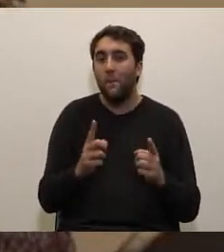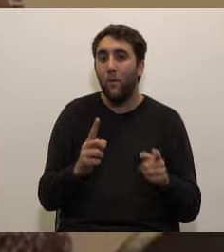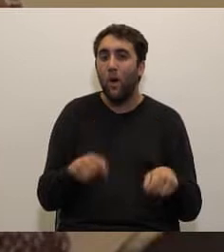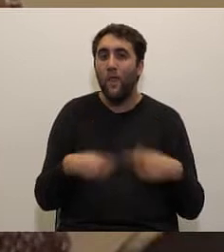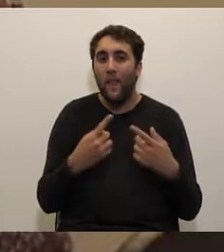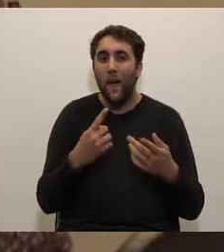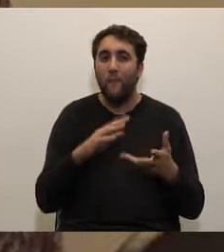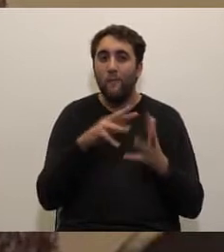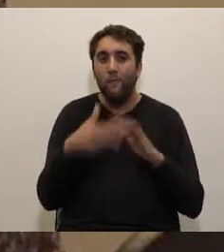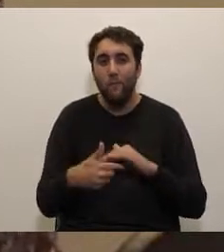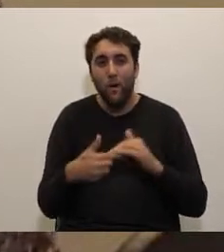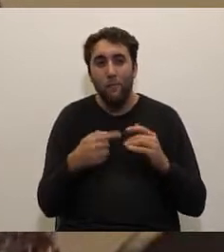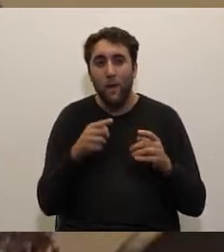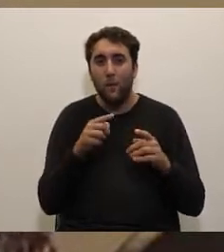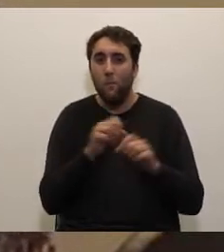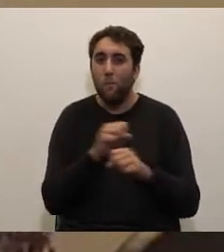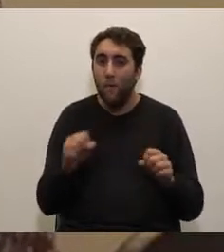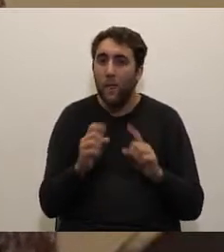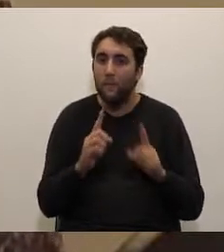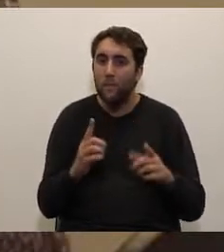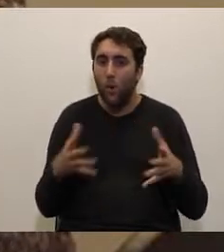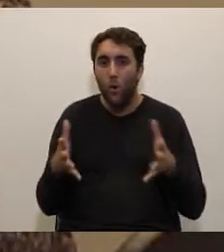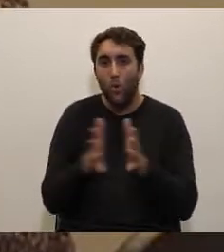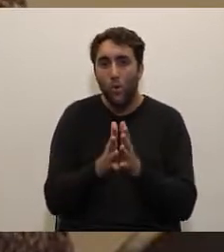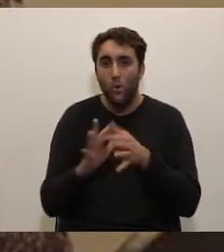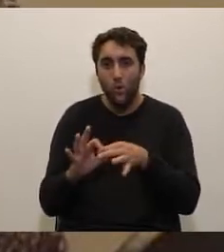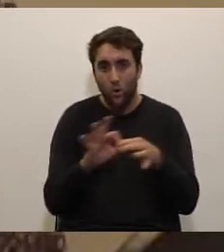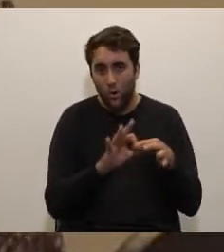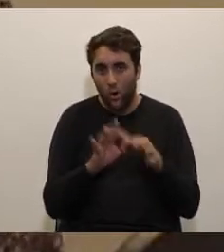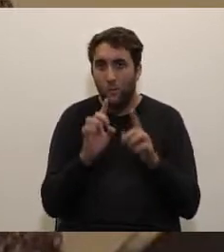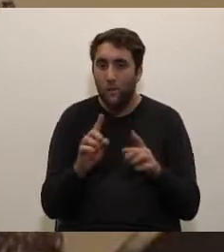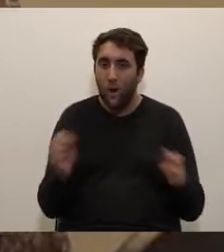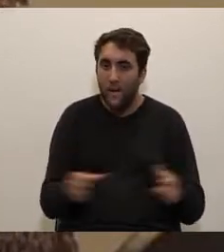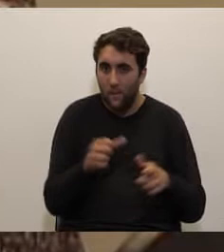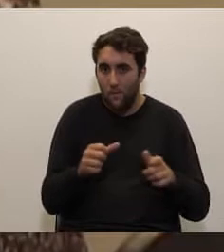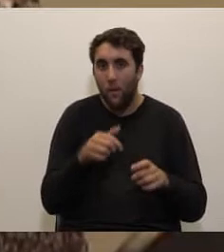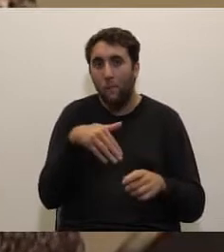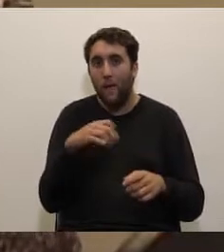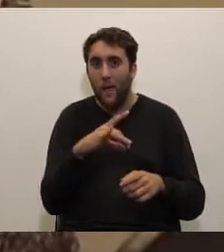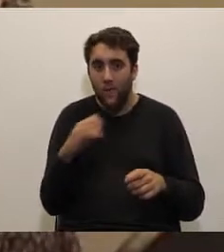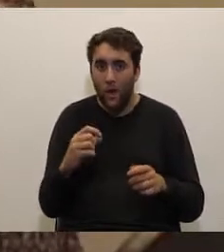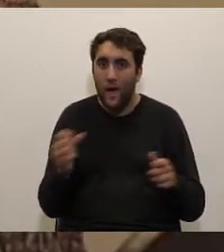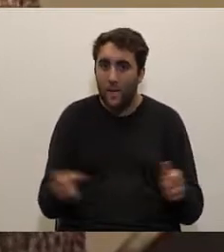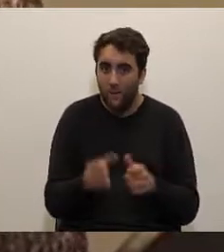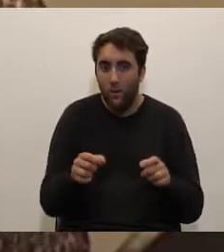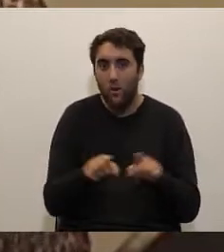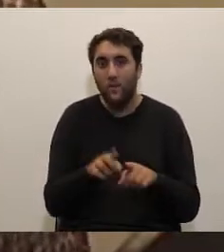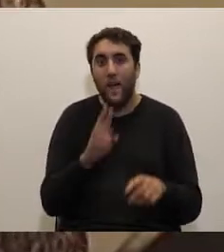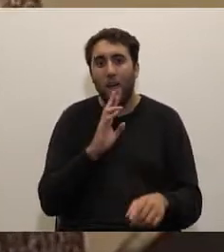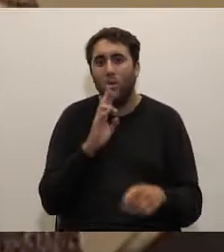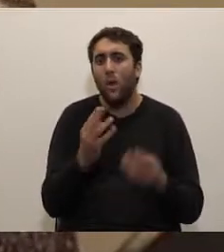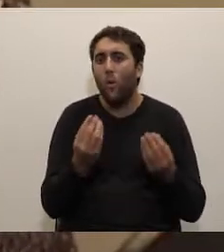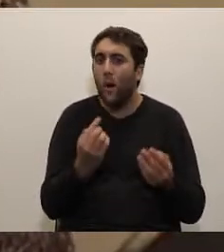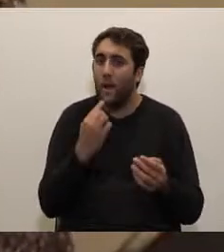generar infraestructura común para justamente el activismo digital y el mediactivismo. Entonces,